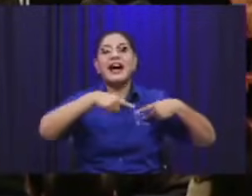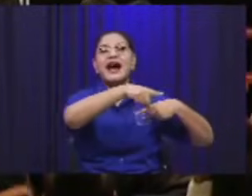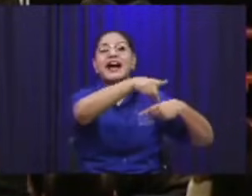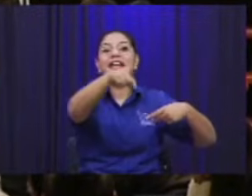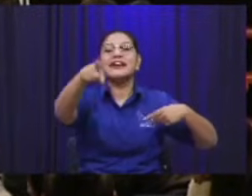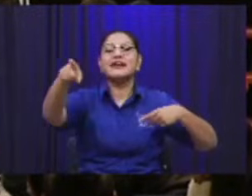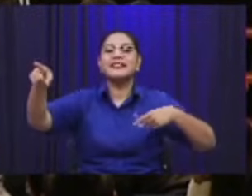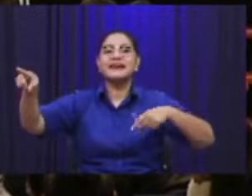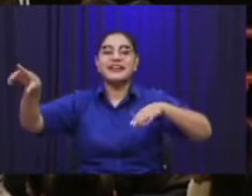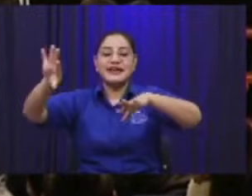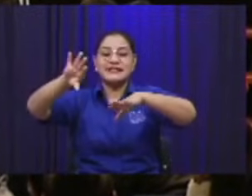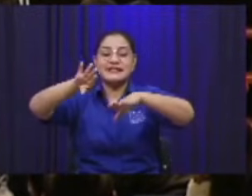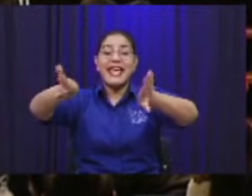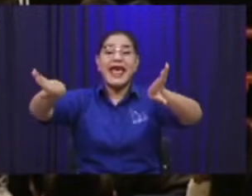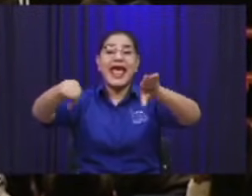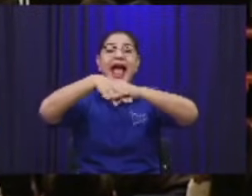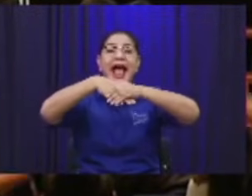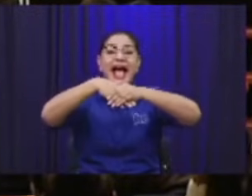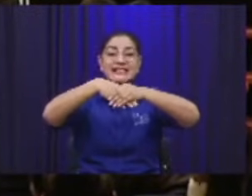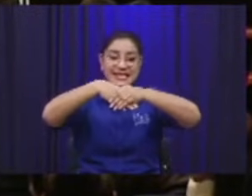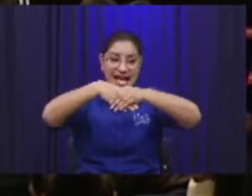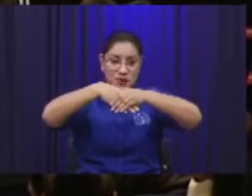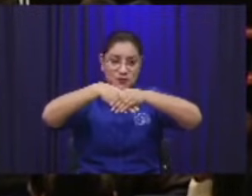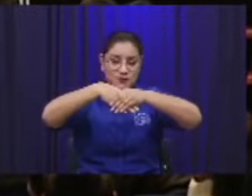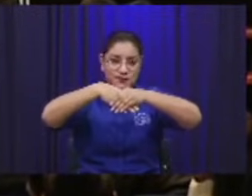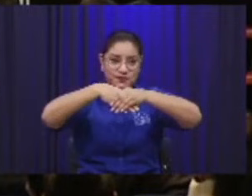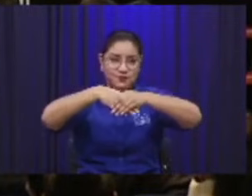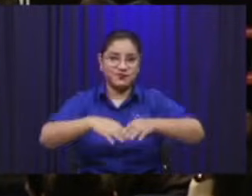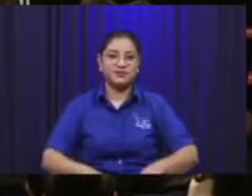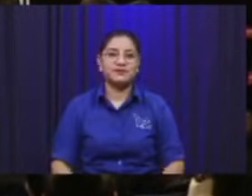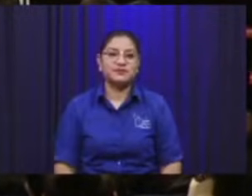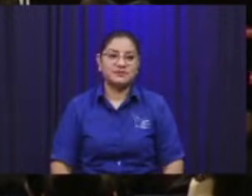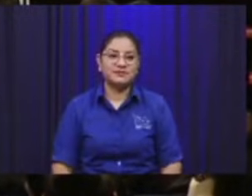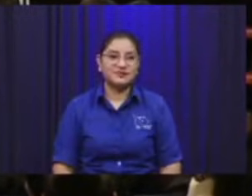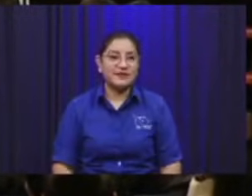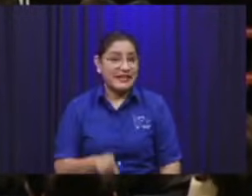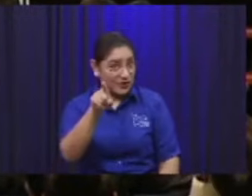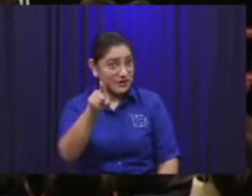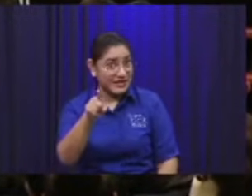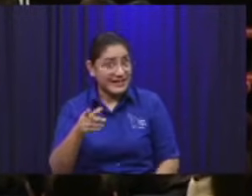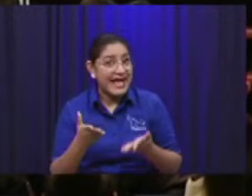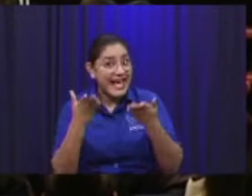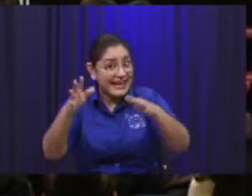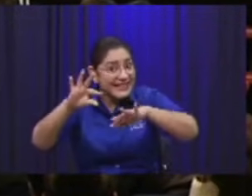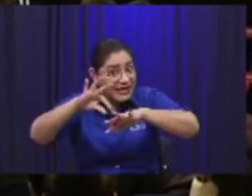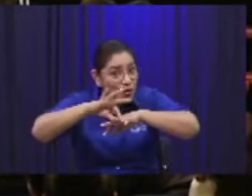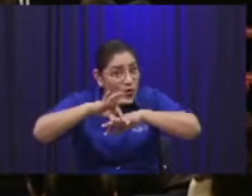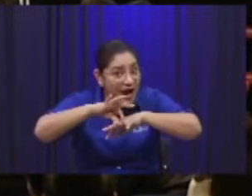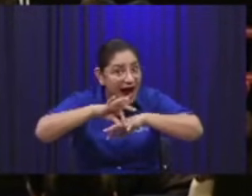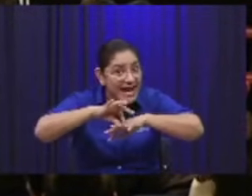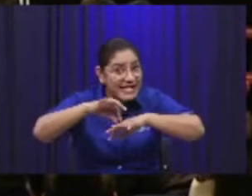por favor ok y si les dieron en ello